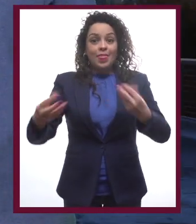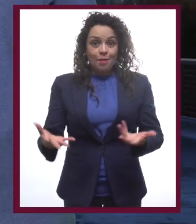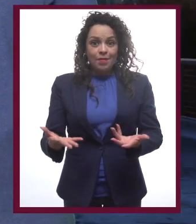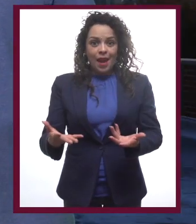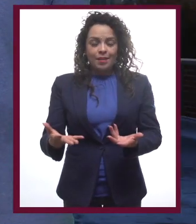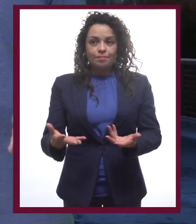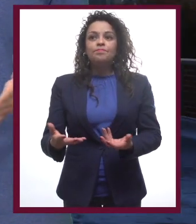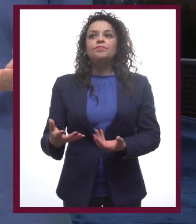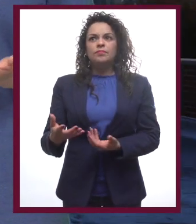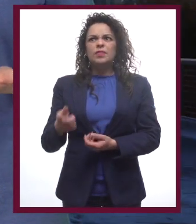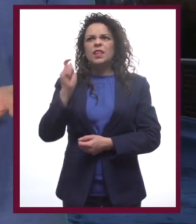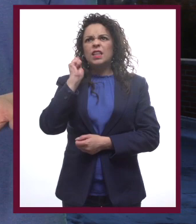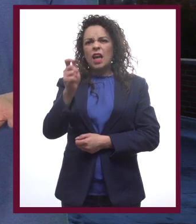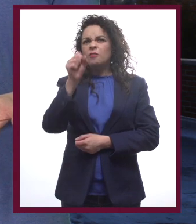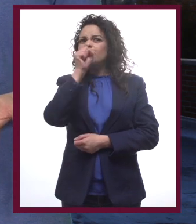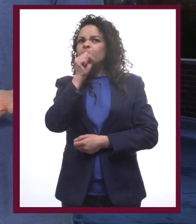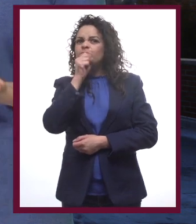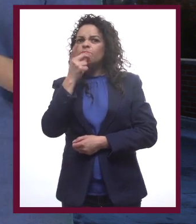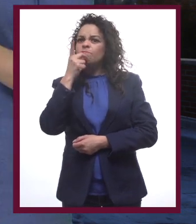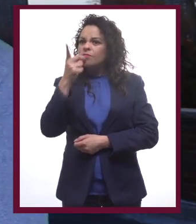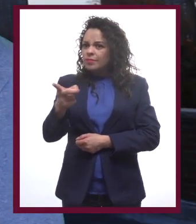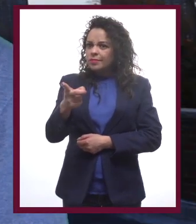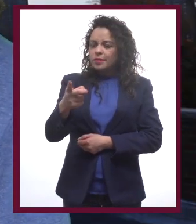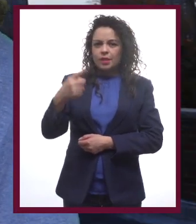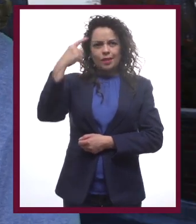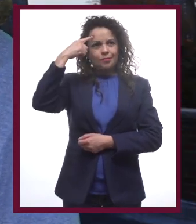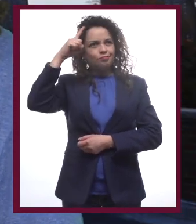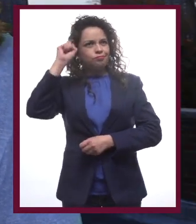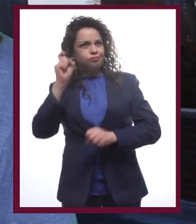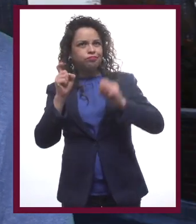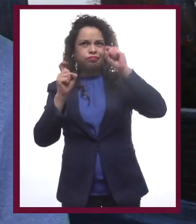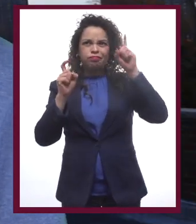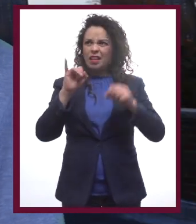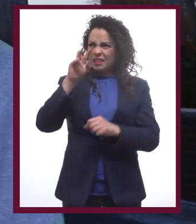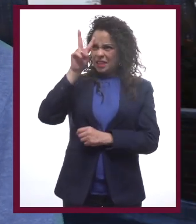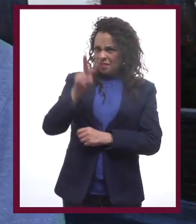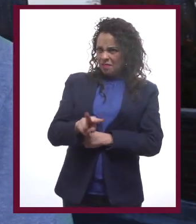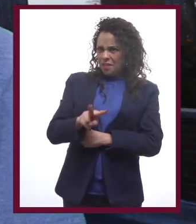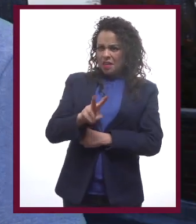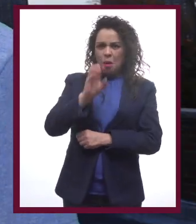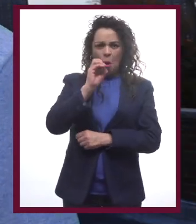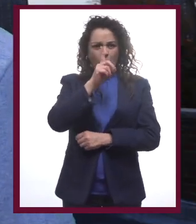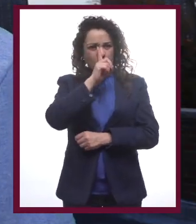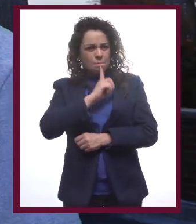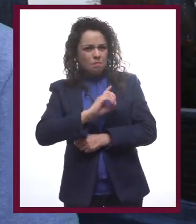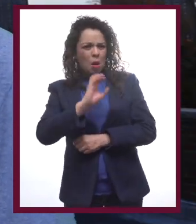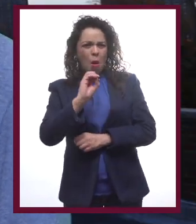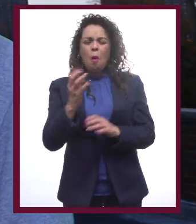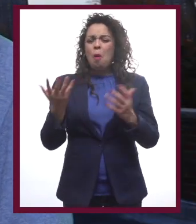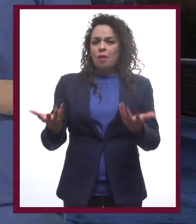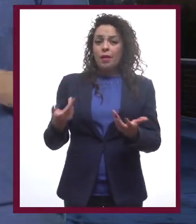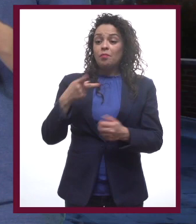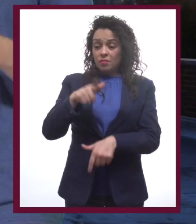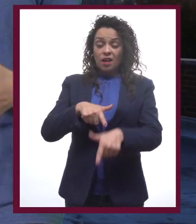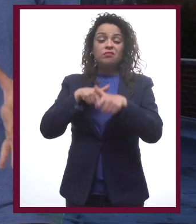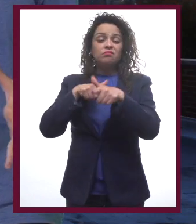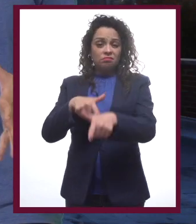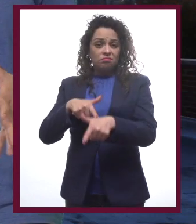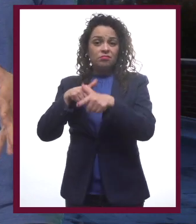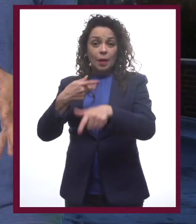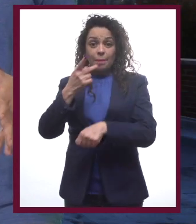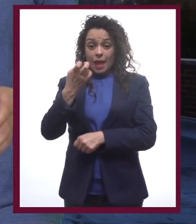cualquier época existieron los rumores, las especulaciones y las verdades a medias, hoy sigue sucediendo. Pero